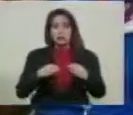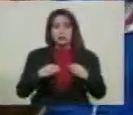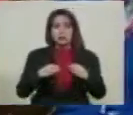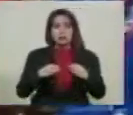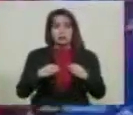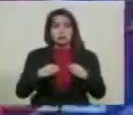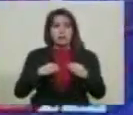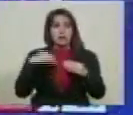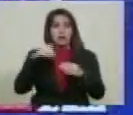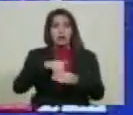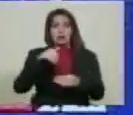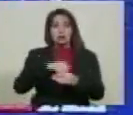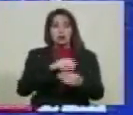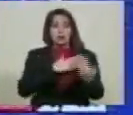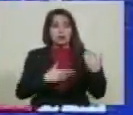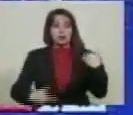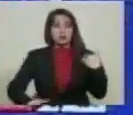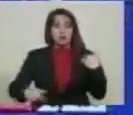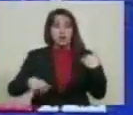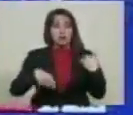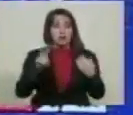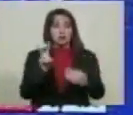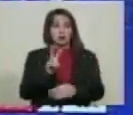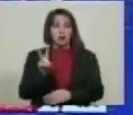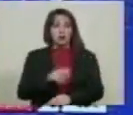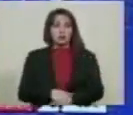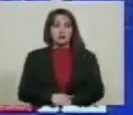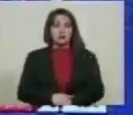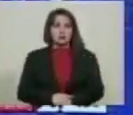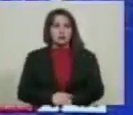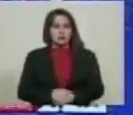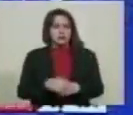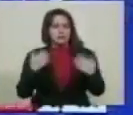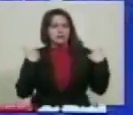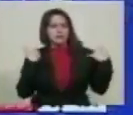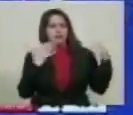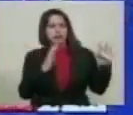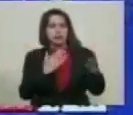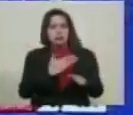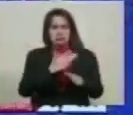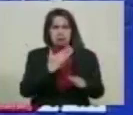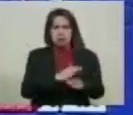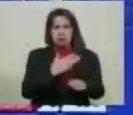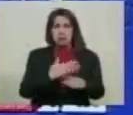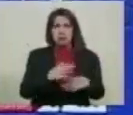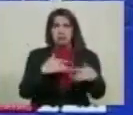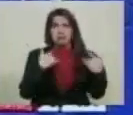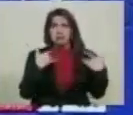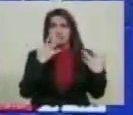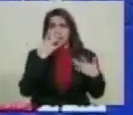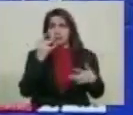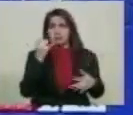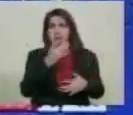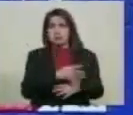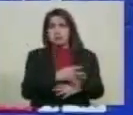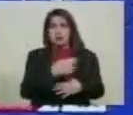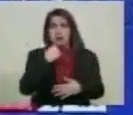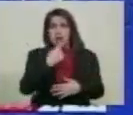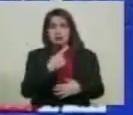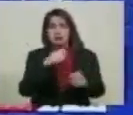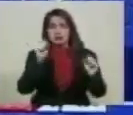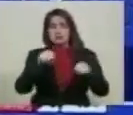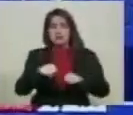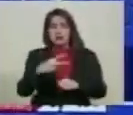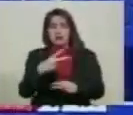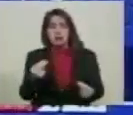elecciones presidenciales en Venezuela. Como que nos importara lo que ellos reconocieran o no reconocieran. Nosotros